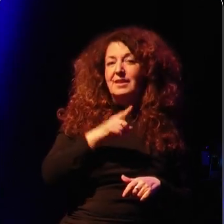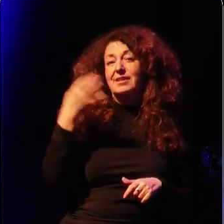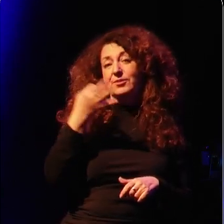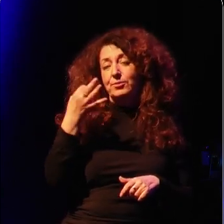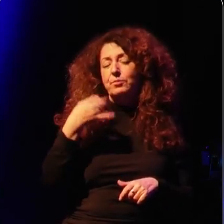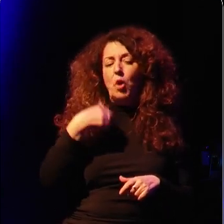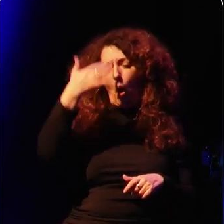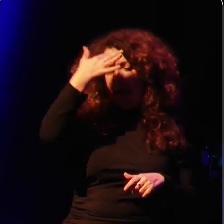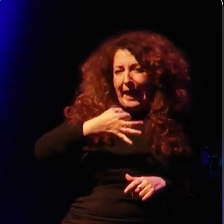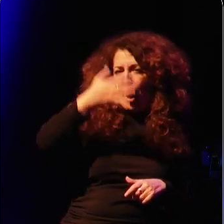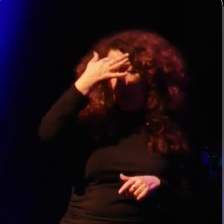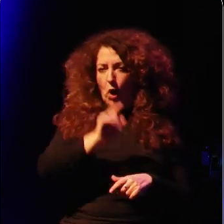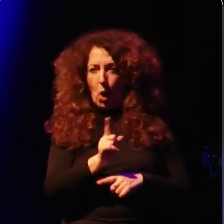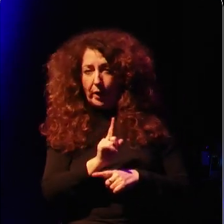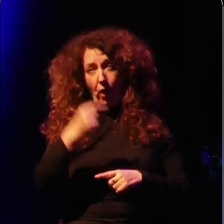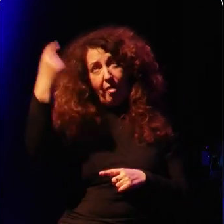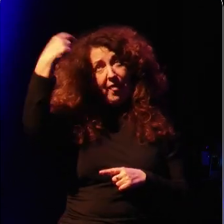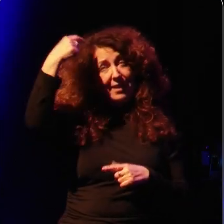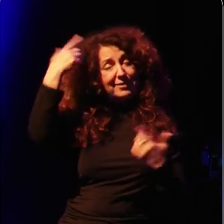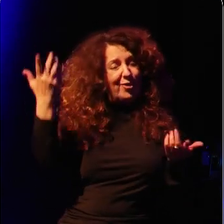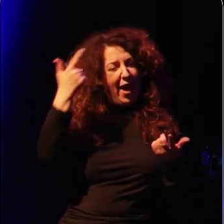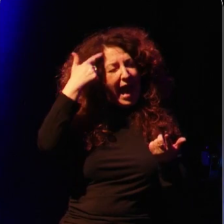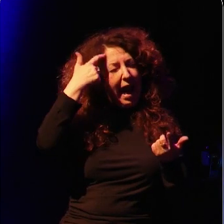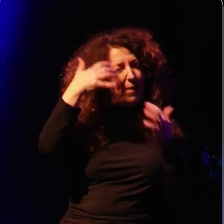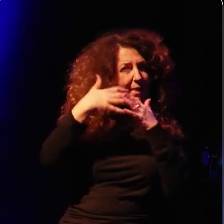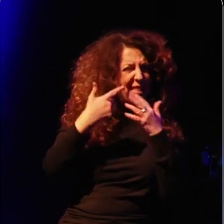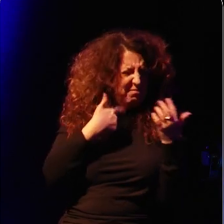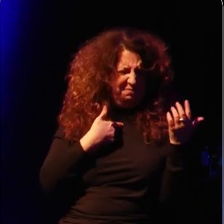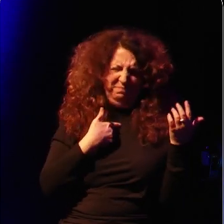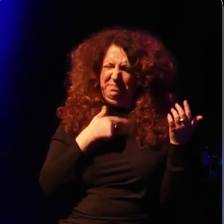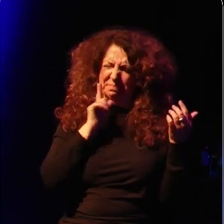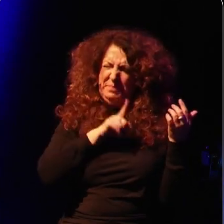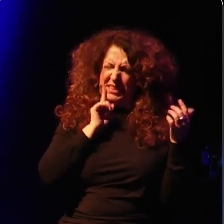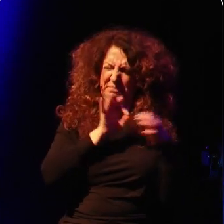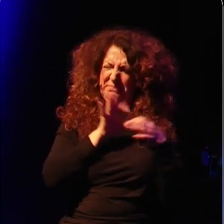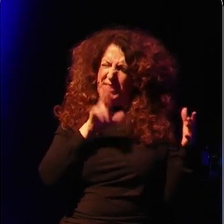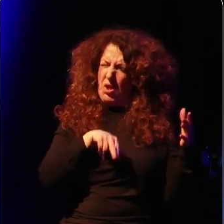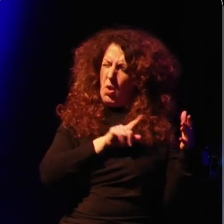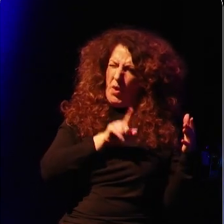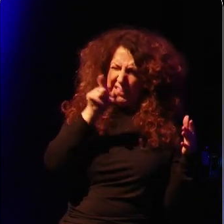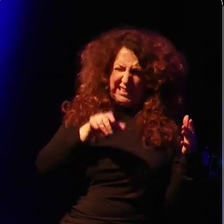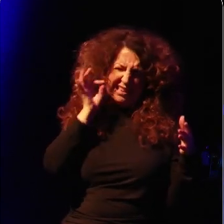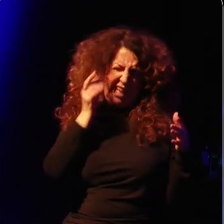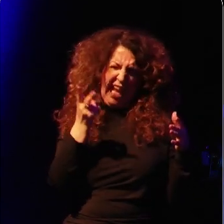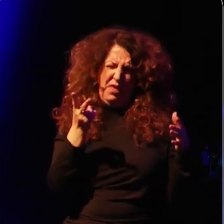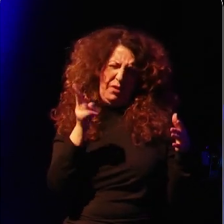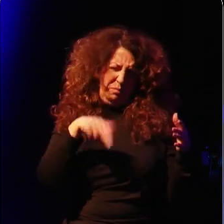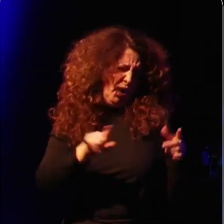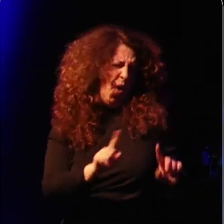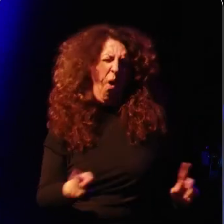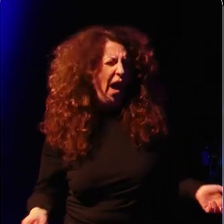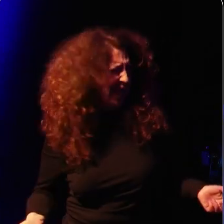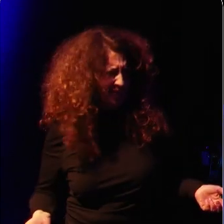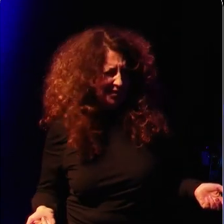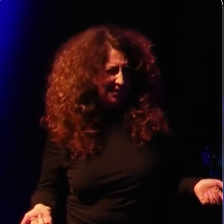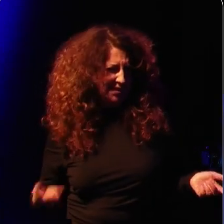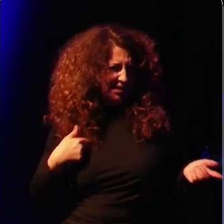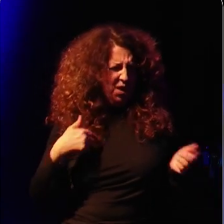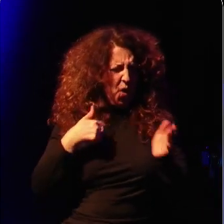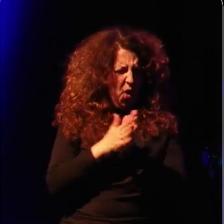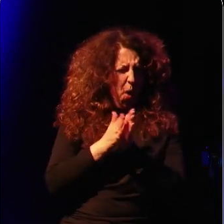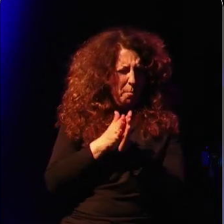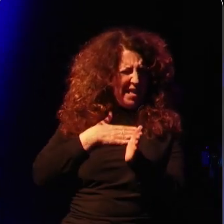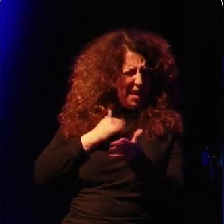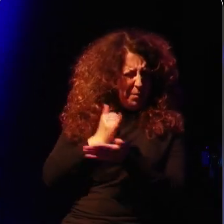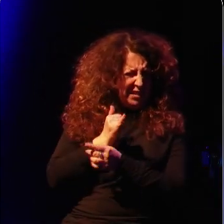poder creértelo o no. Está aquí dentro. Es la cabeza la que te dice, esto no pega, tío. Yo conozco a estas dos chavalas, no, son compañeras